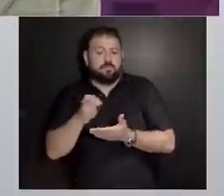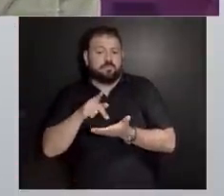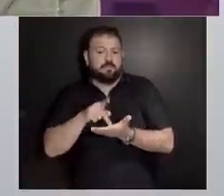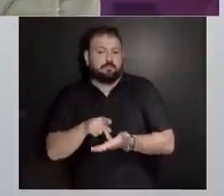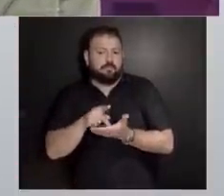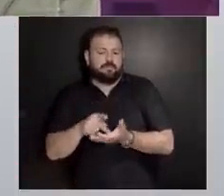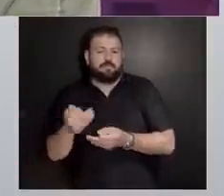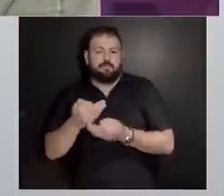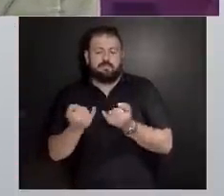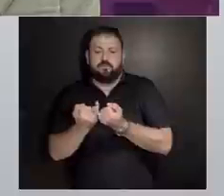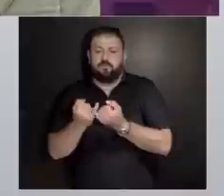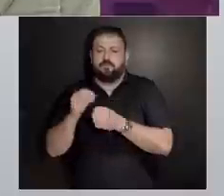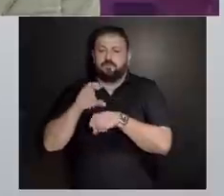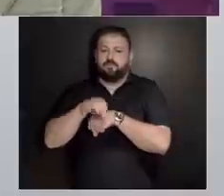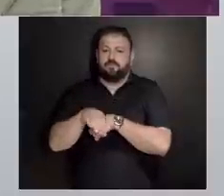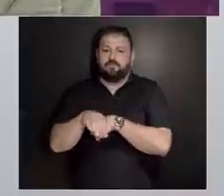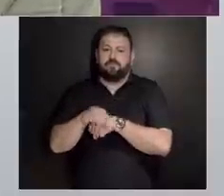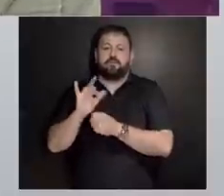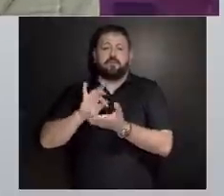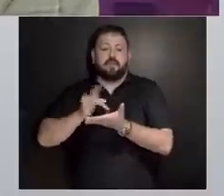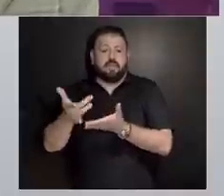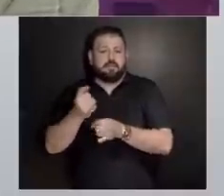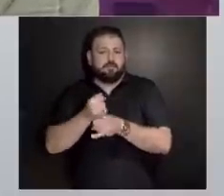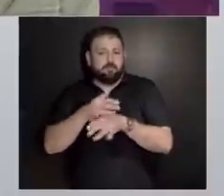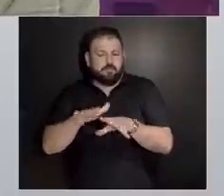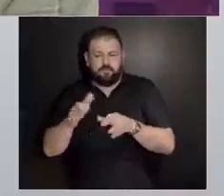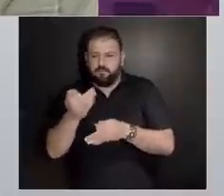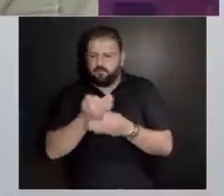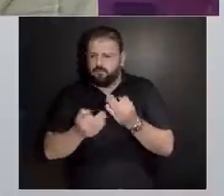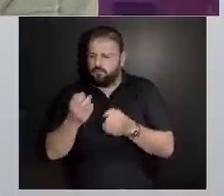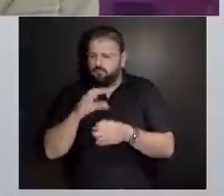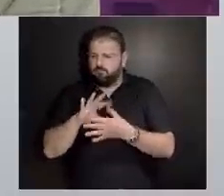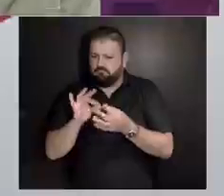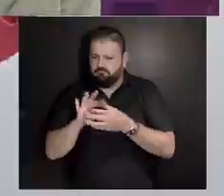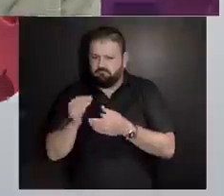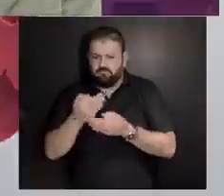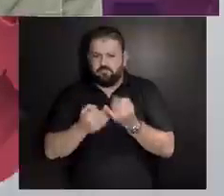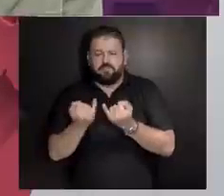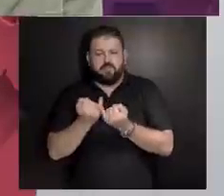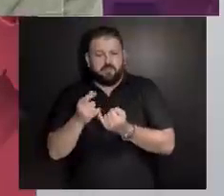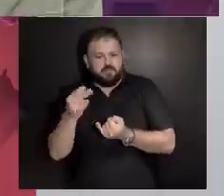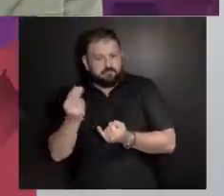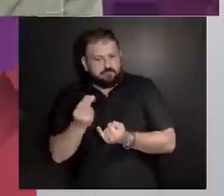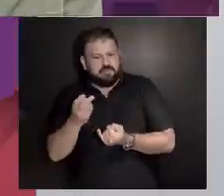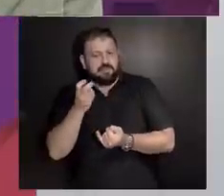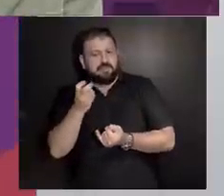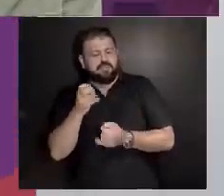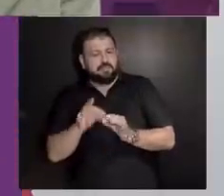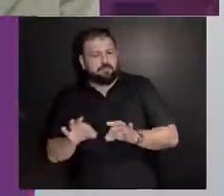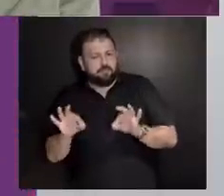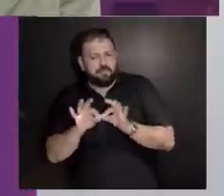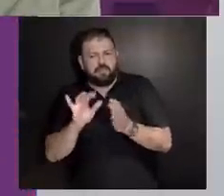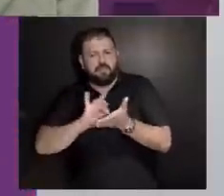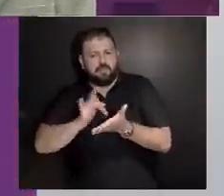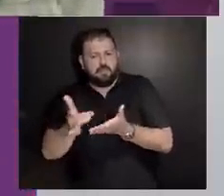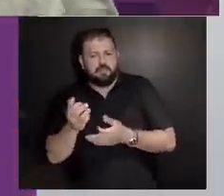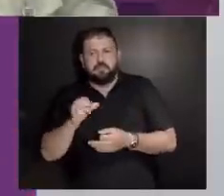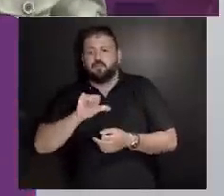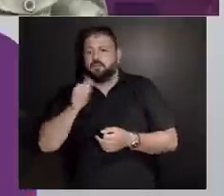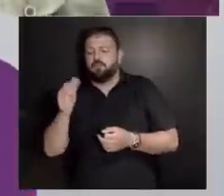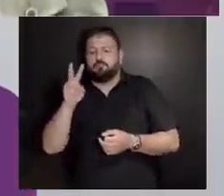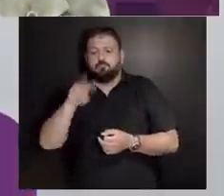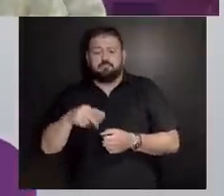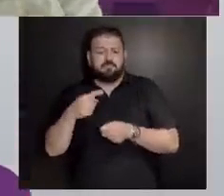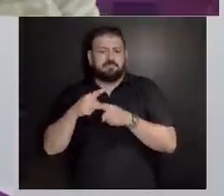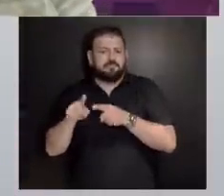Barranquilla, Colombia. Gracias por la información, dicen por acá, dicen me urgía, yo lo necesitaba. Les mandan muchas bendiciones de Costa Rica. Pues